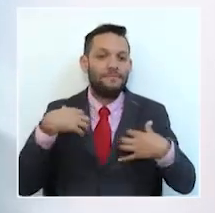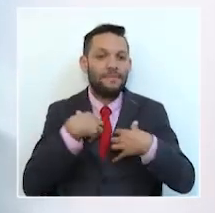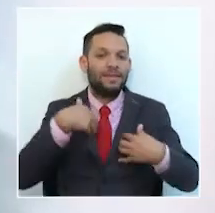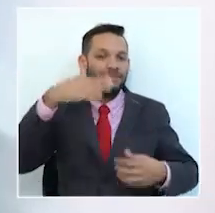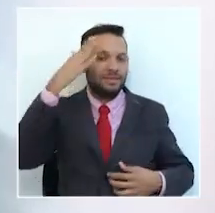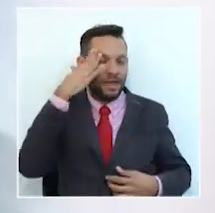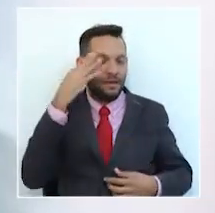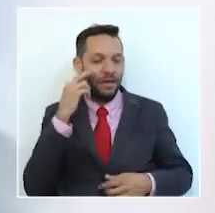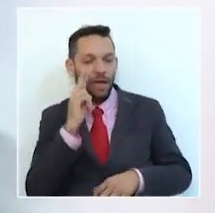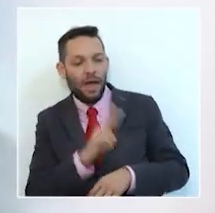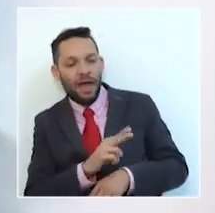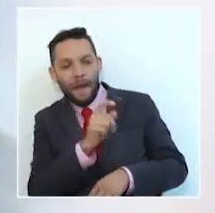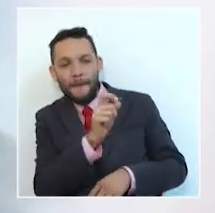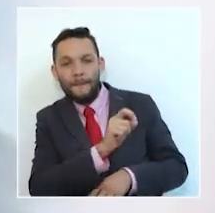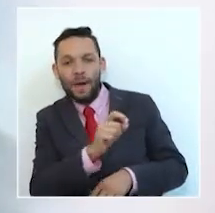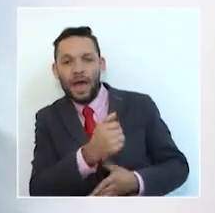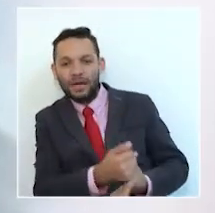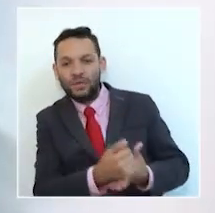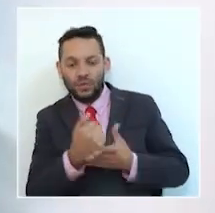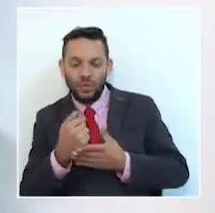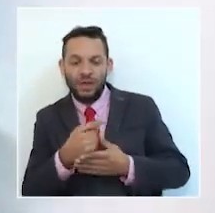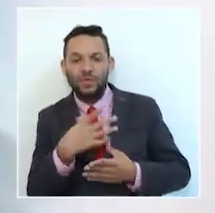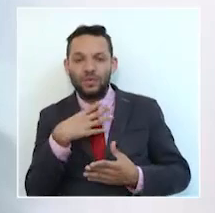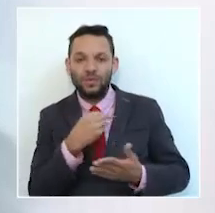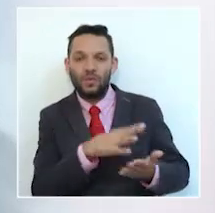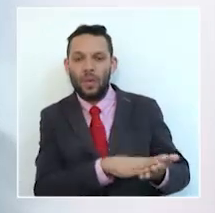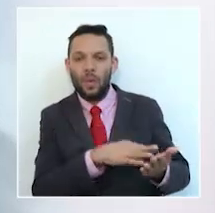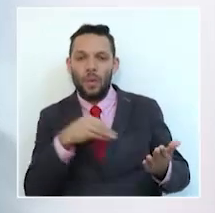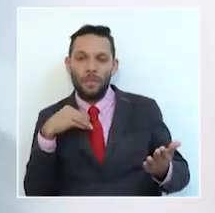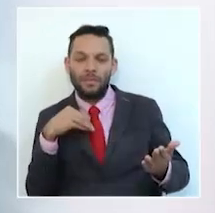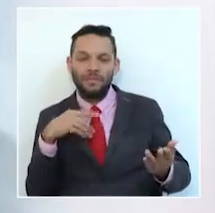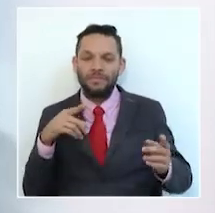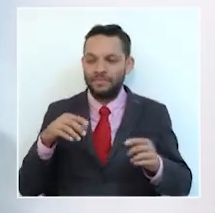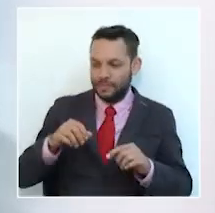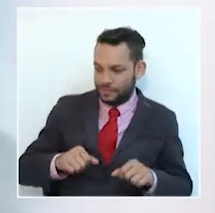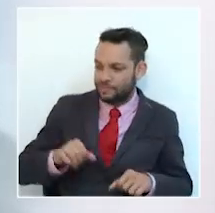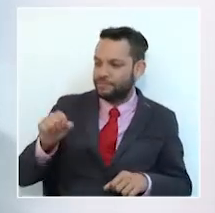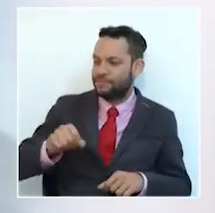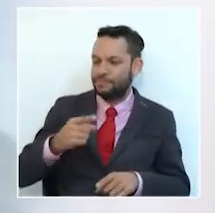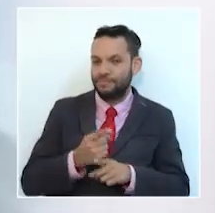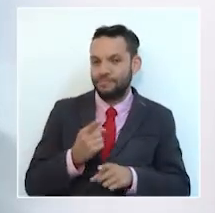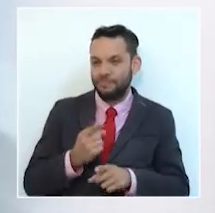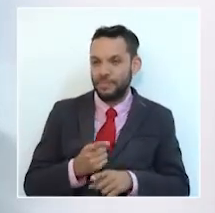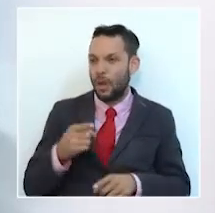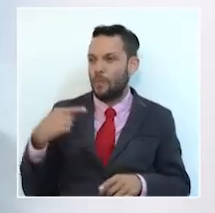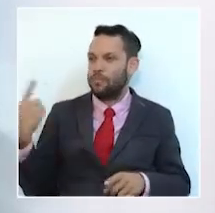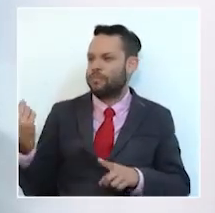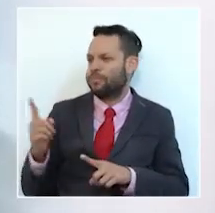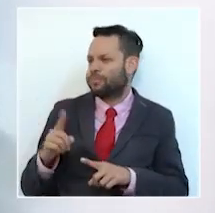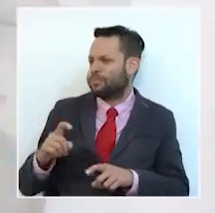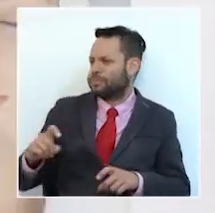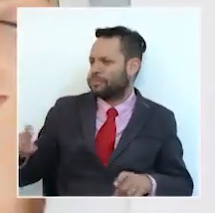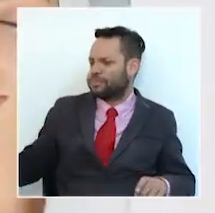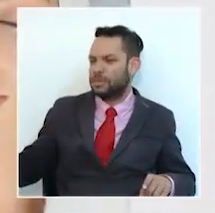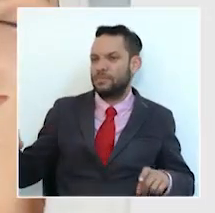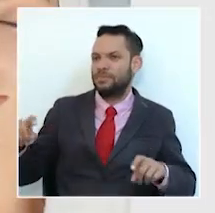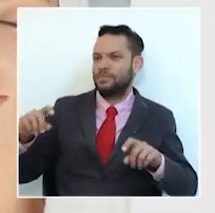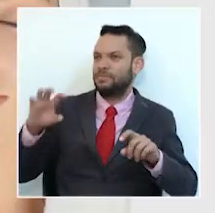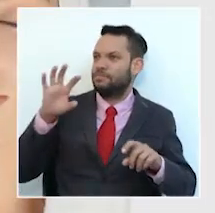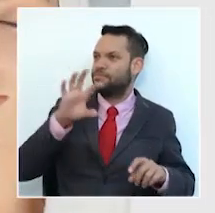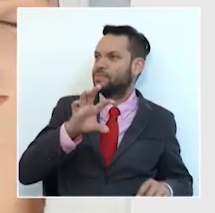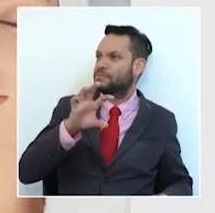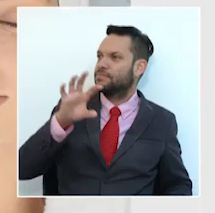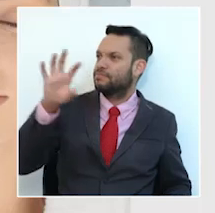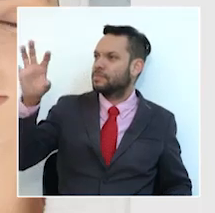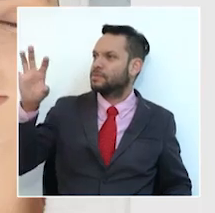grupos de natural que existe en múltiples partes del planeta y el